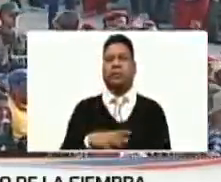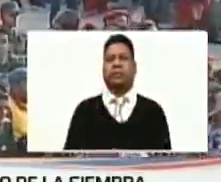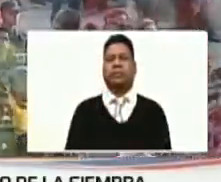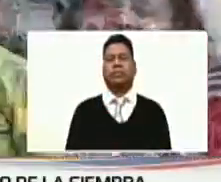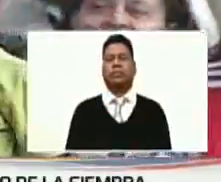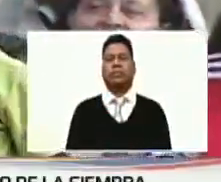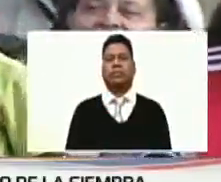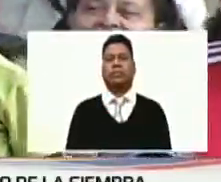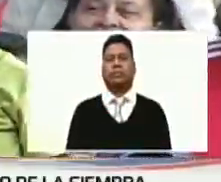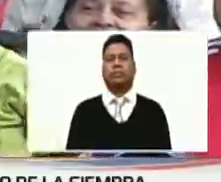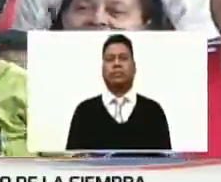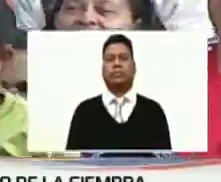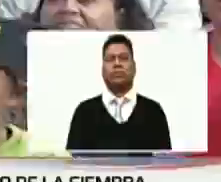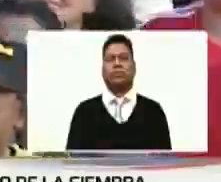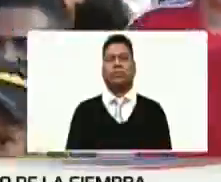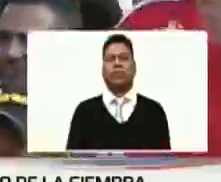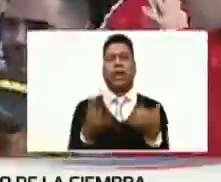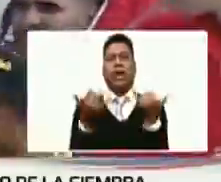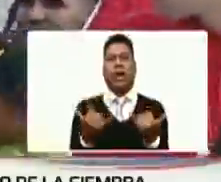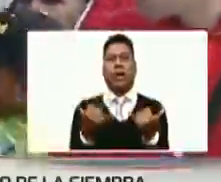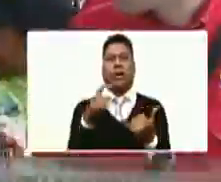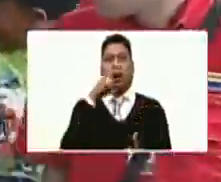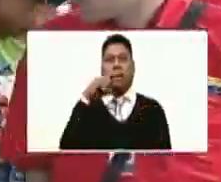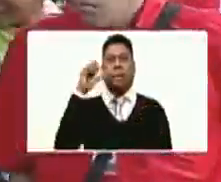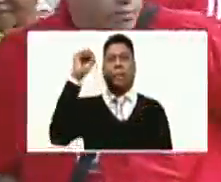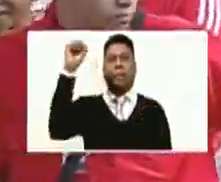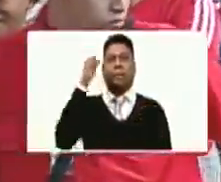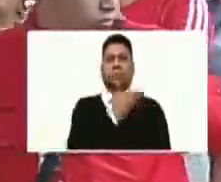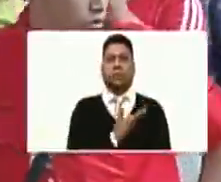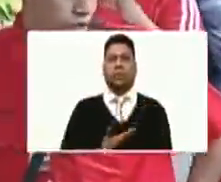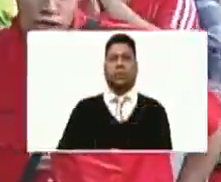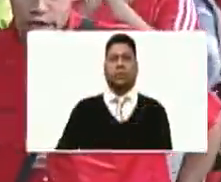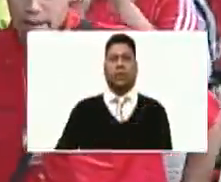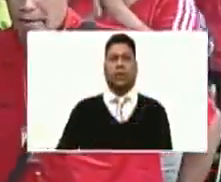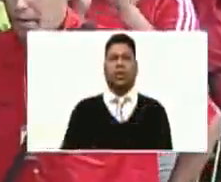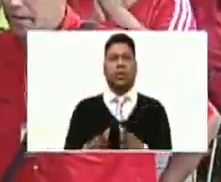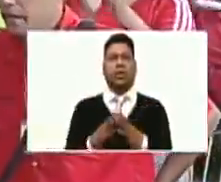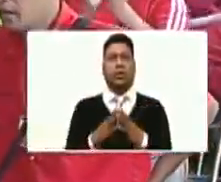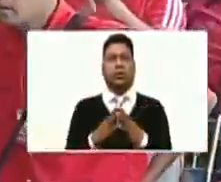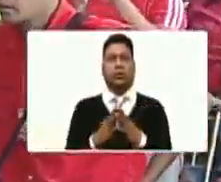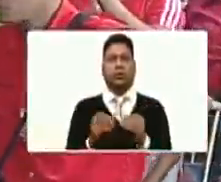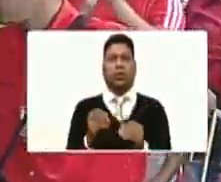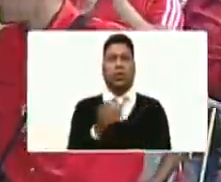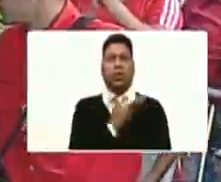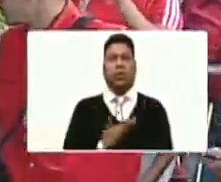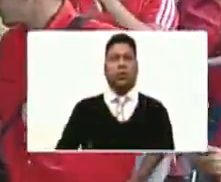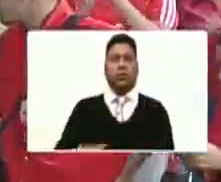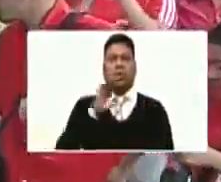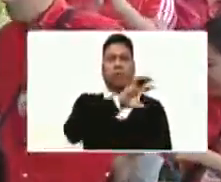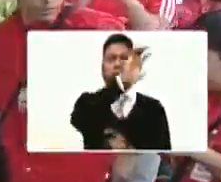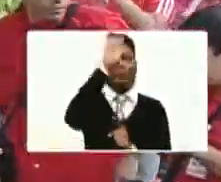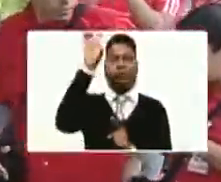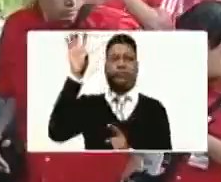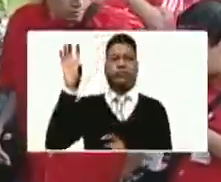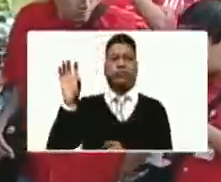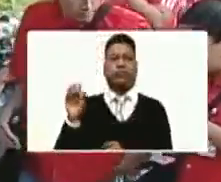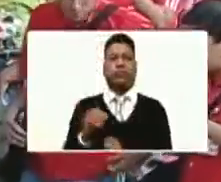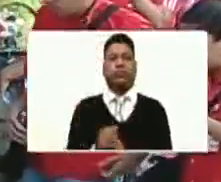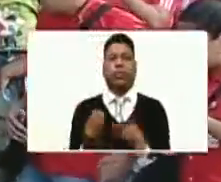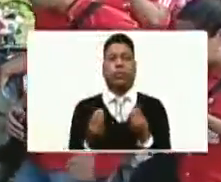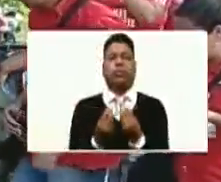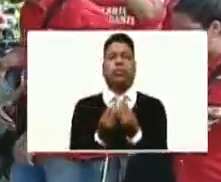ahora el presidente Nicolás Maduro y también los dignatarios internacionales, junto a los familiares del comandante